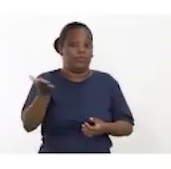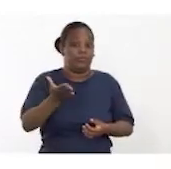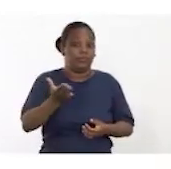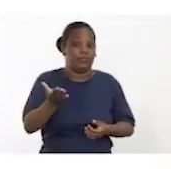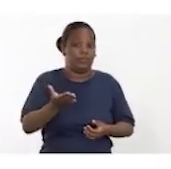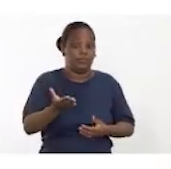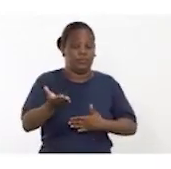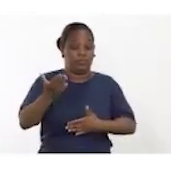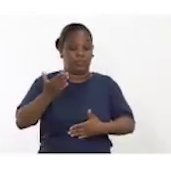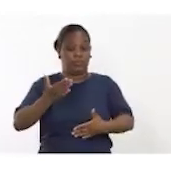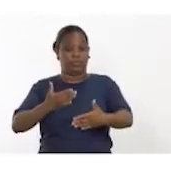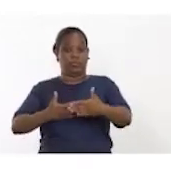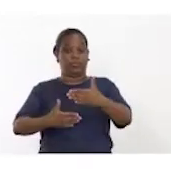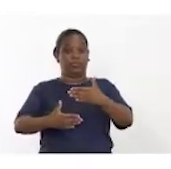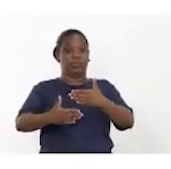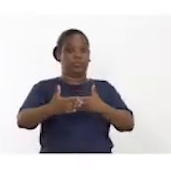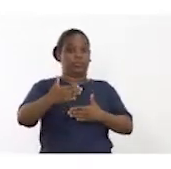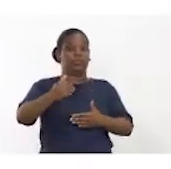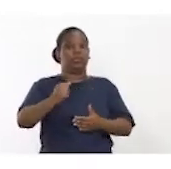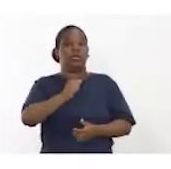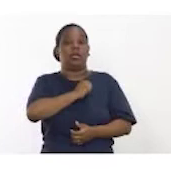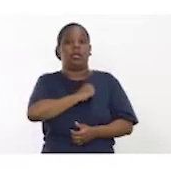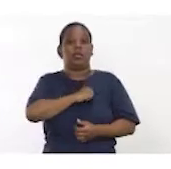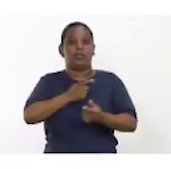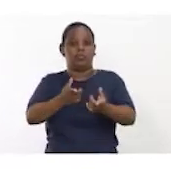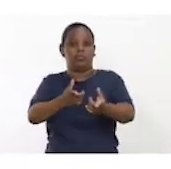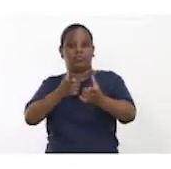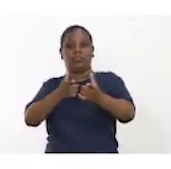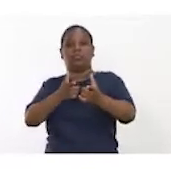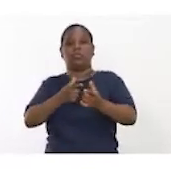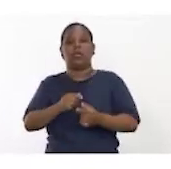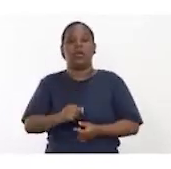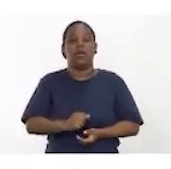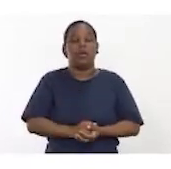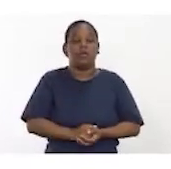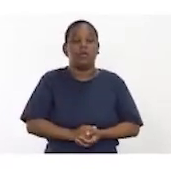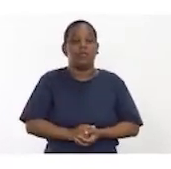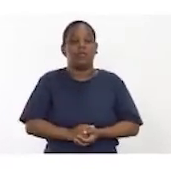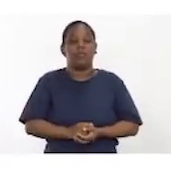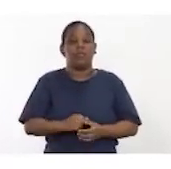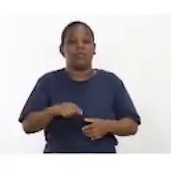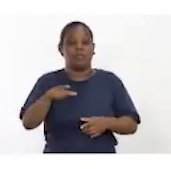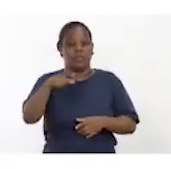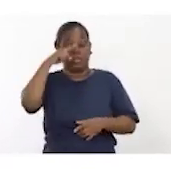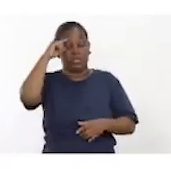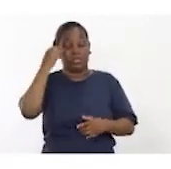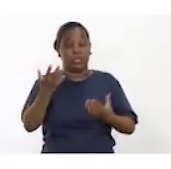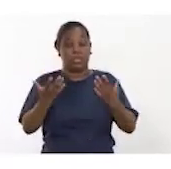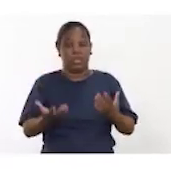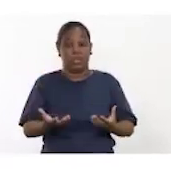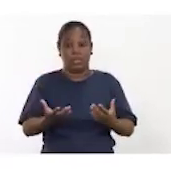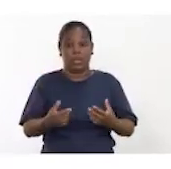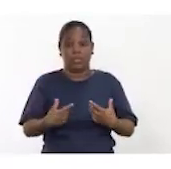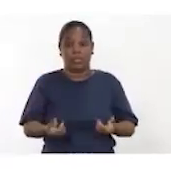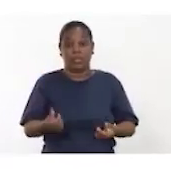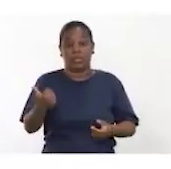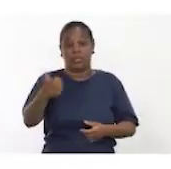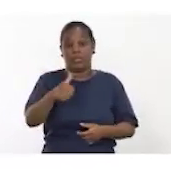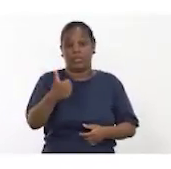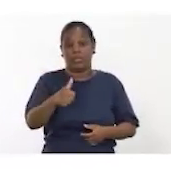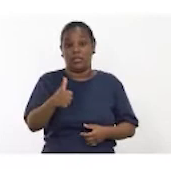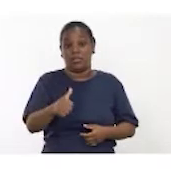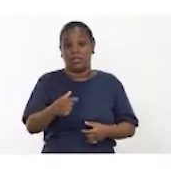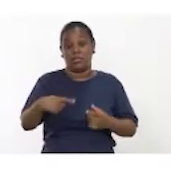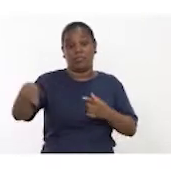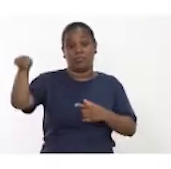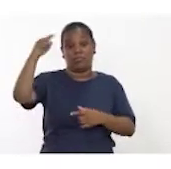¿qué velocidad de retroceso adquiere un cañón al hacer un disparo si la masa de este